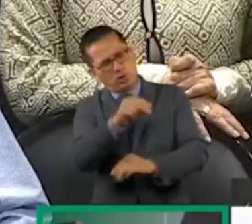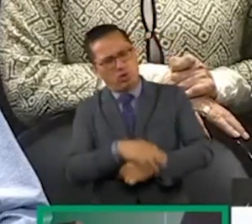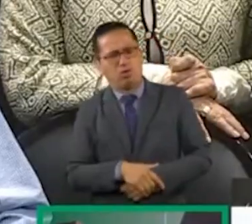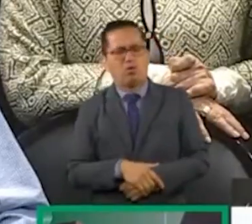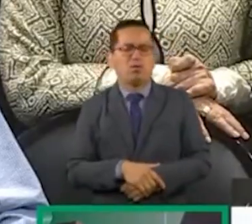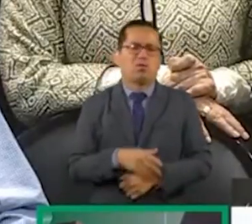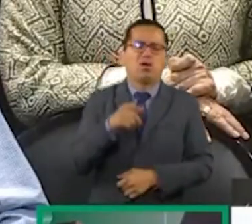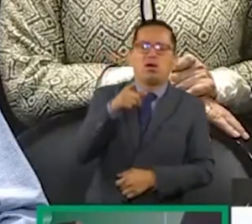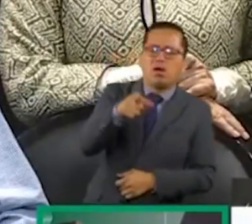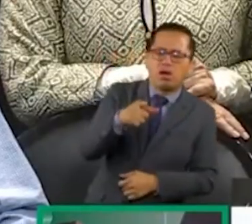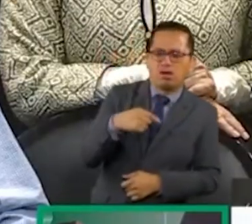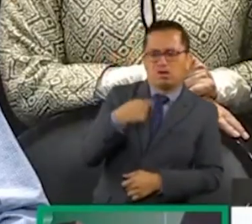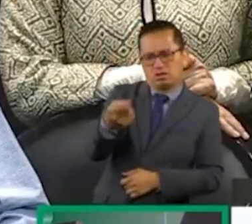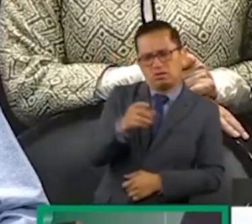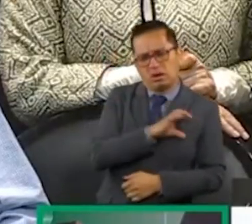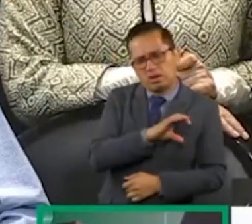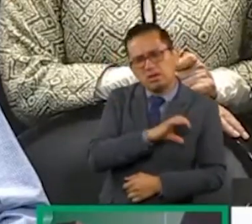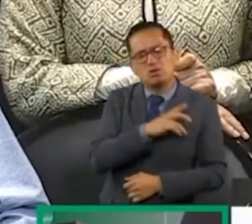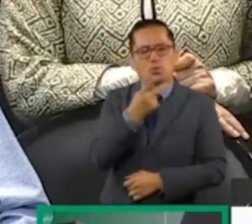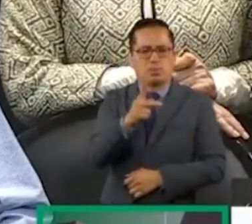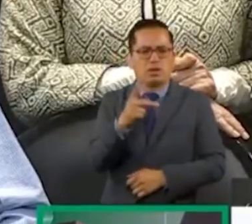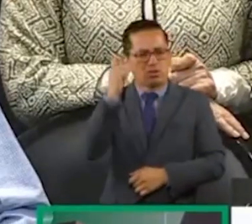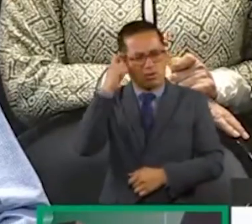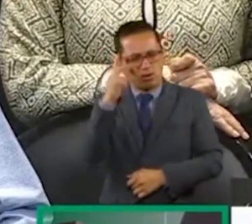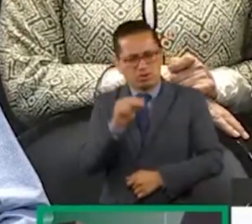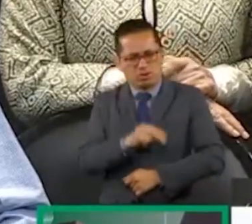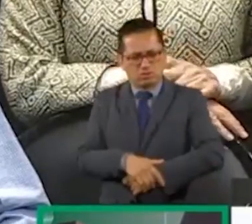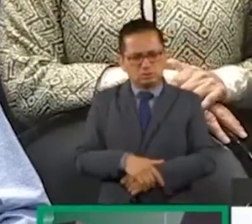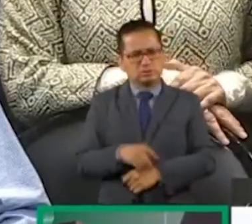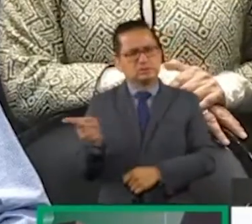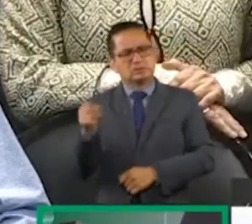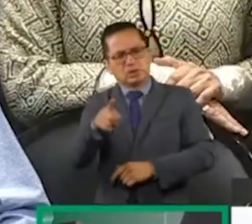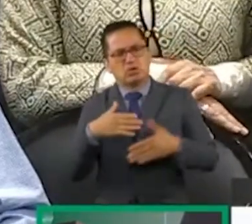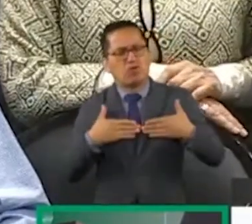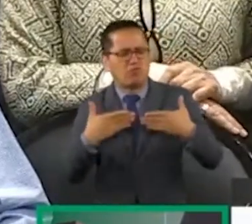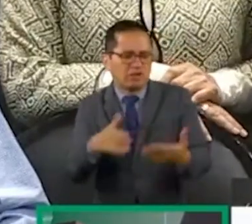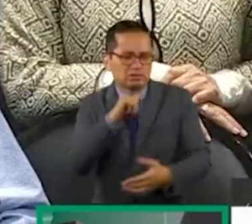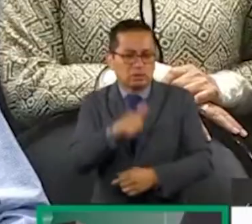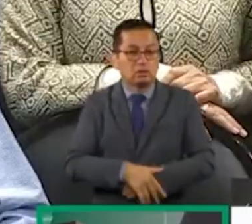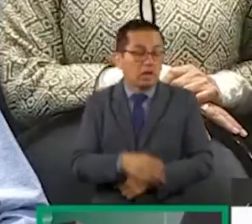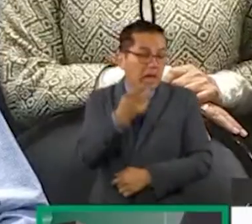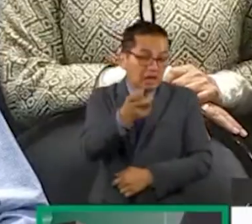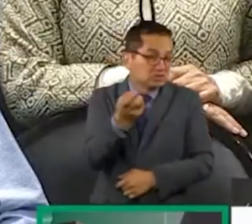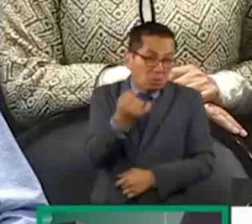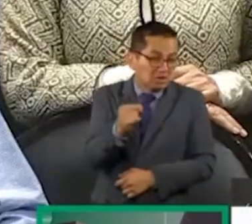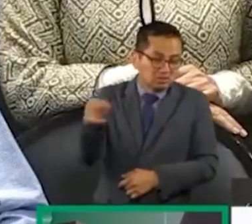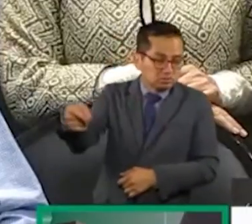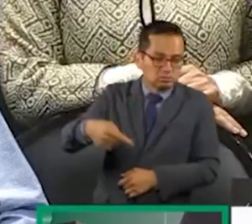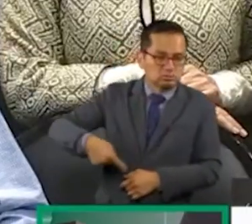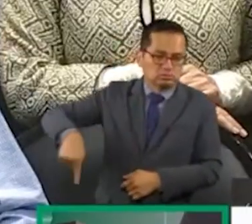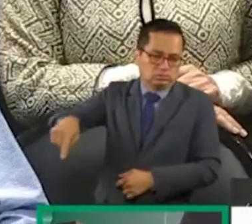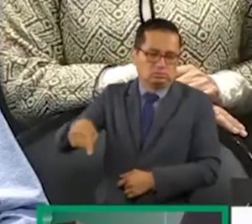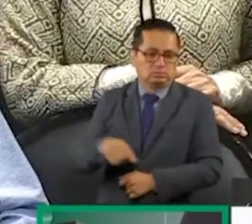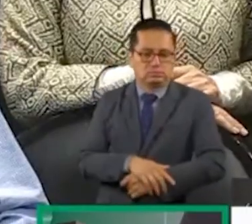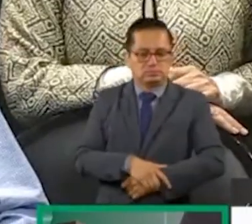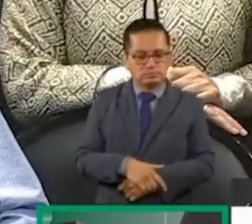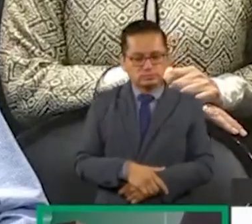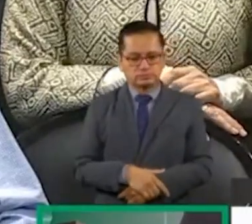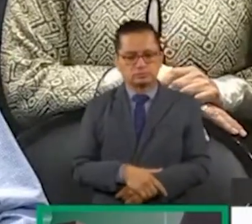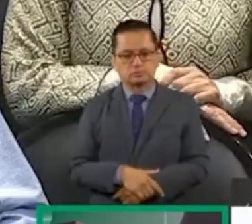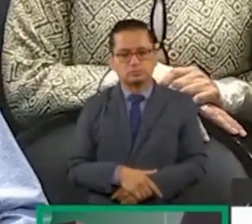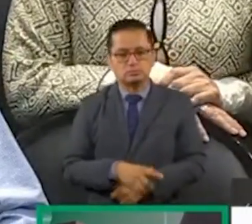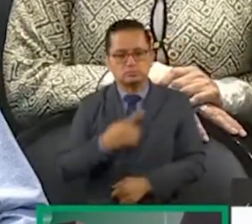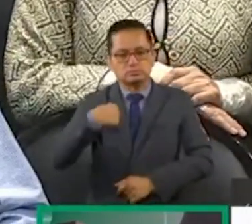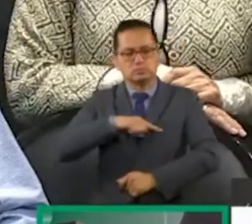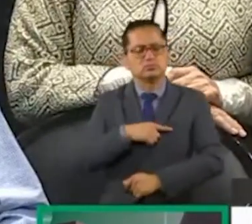vayan a enojar con nosotros. Pero no les tenemos confianza, eso es lo que están diciendo. Cuando en la realidad lo que nosotros